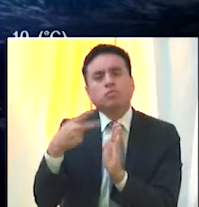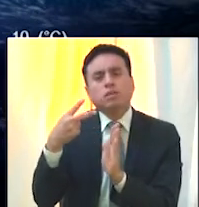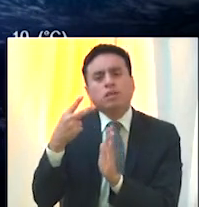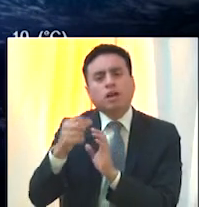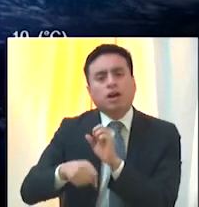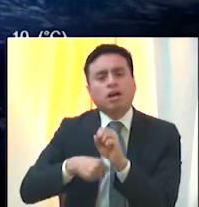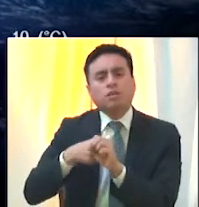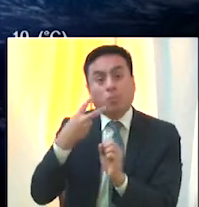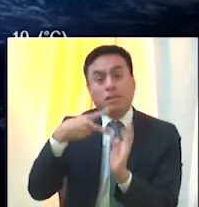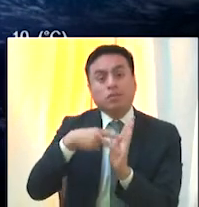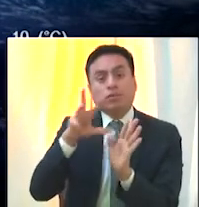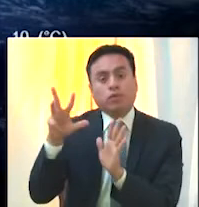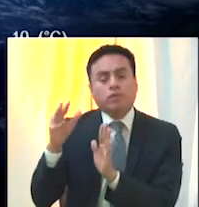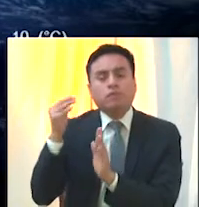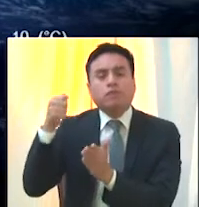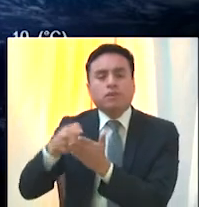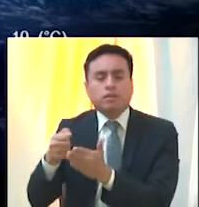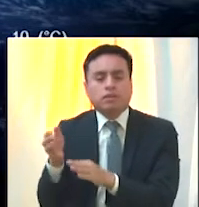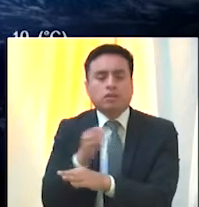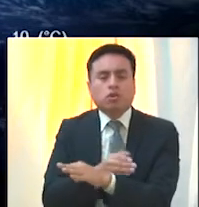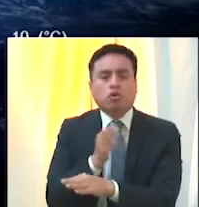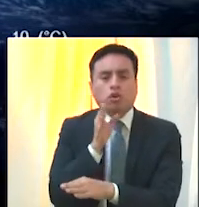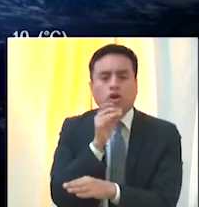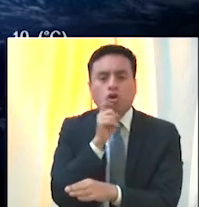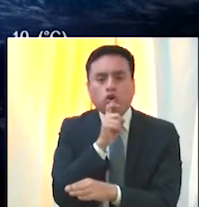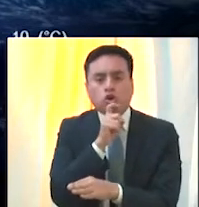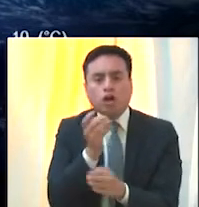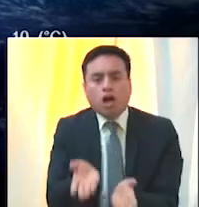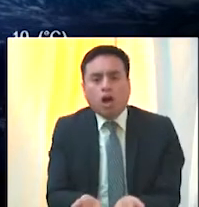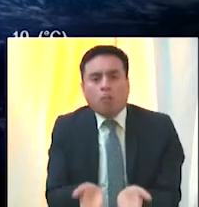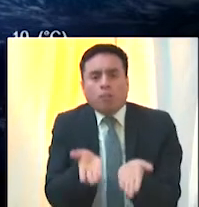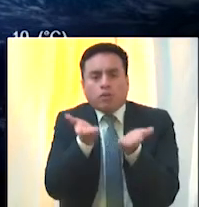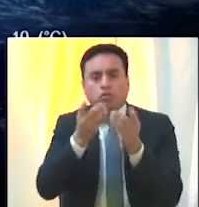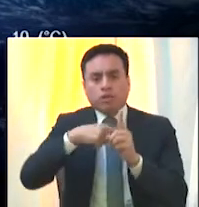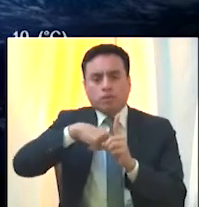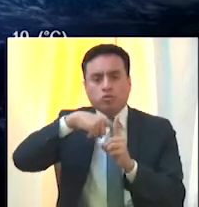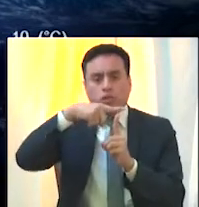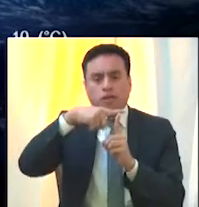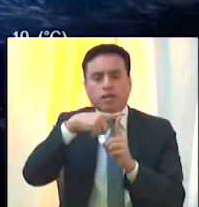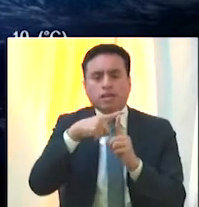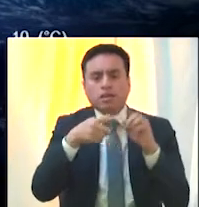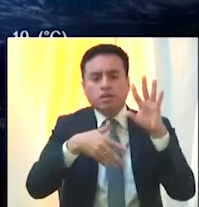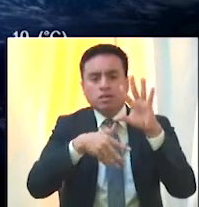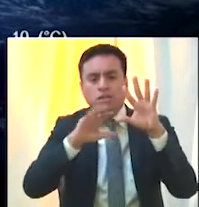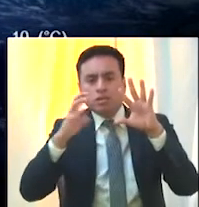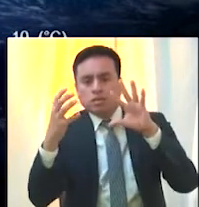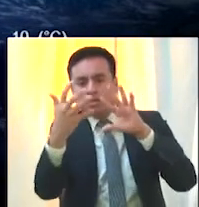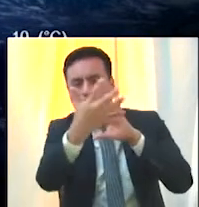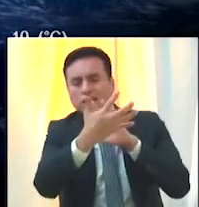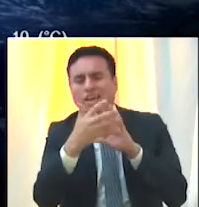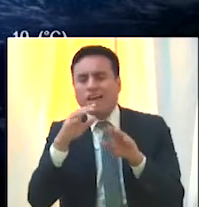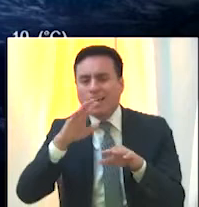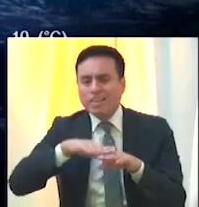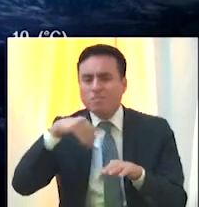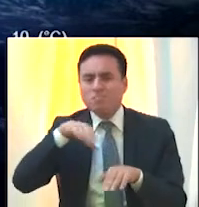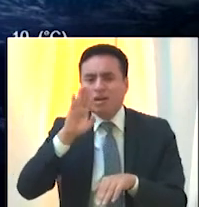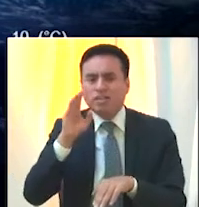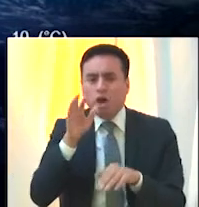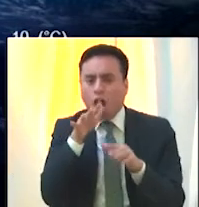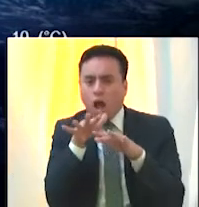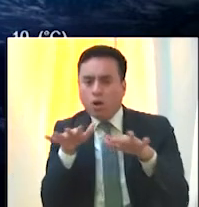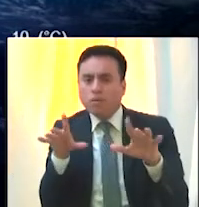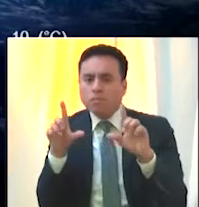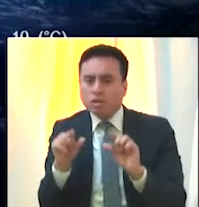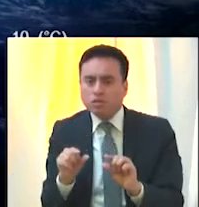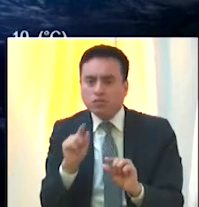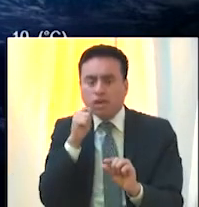Como ustedes ven, predominan los colores rojos, que son aumentos de temperatura. Las zonas continentales en general se calientan mucho más que las zonas oceánicas, porque